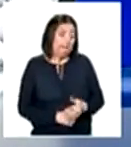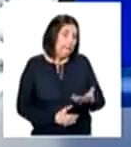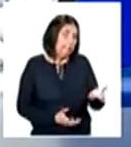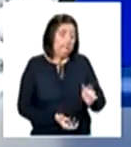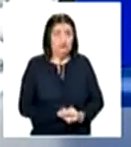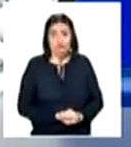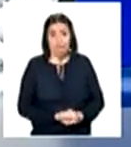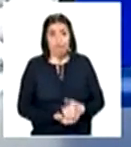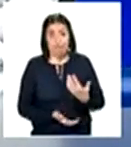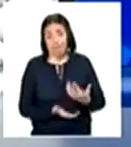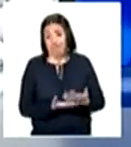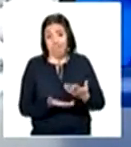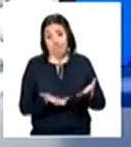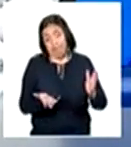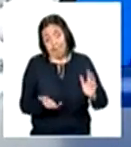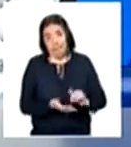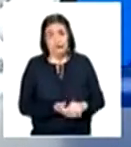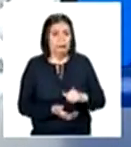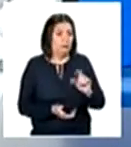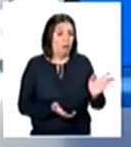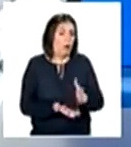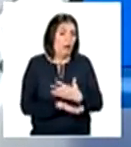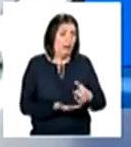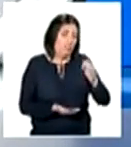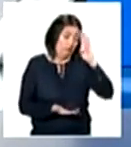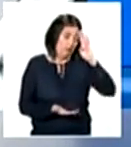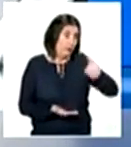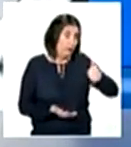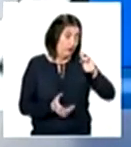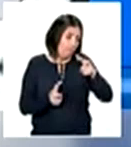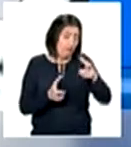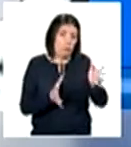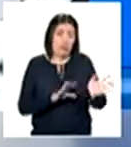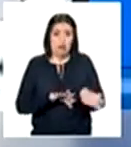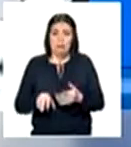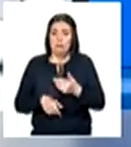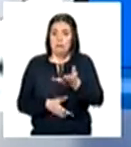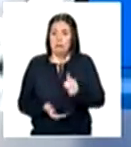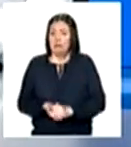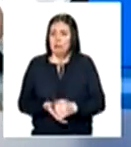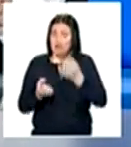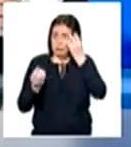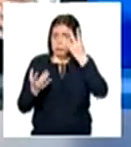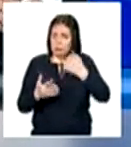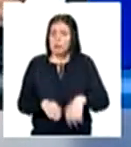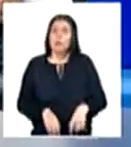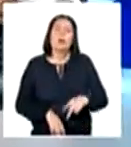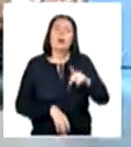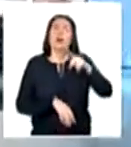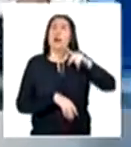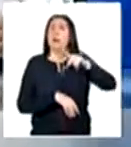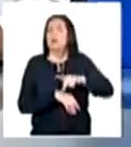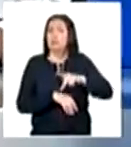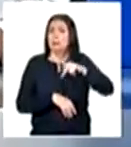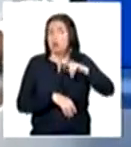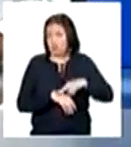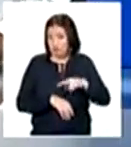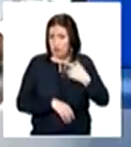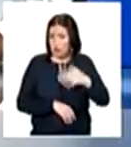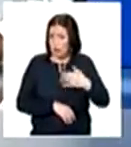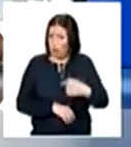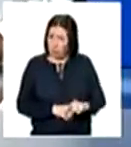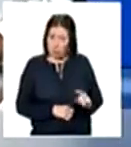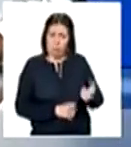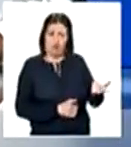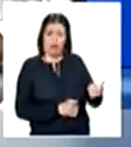evidentemente es una evidencia, valga la redundancia, de falta de autoridad, ¿no? Sí. En el lugar. Bien, vamos a seguir con la información y esta vez nos vamos hasta Puerto Rico. La primera dama causó controversia